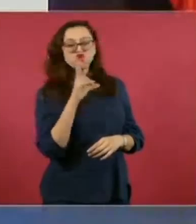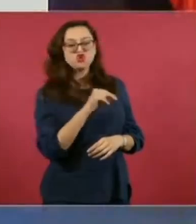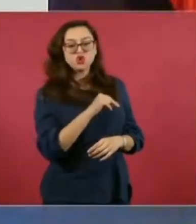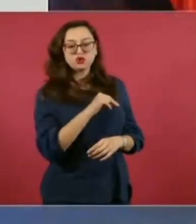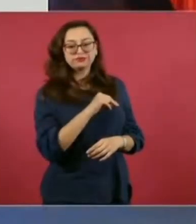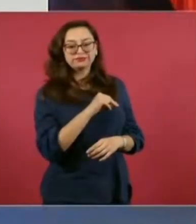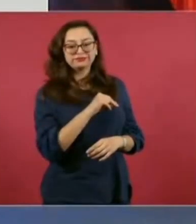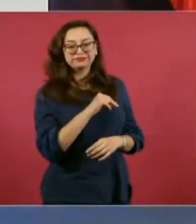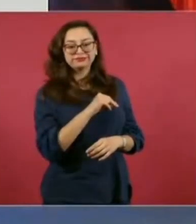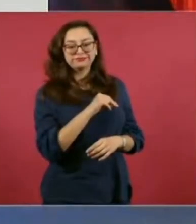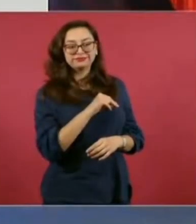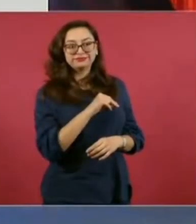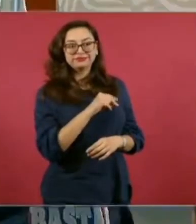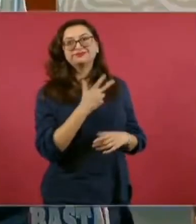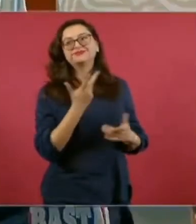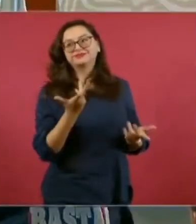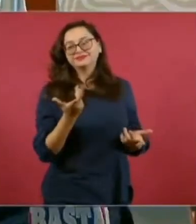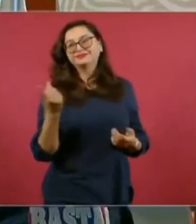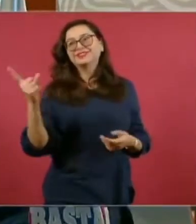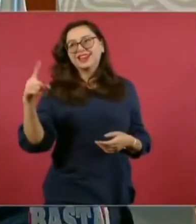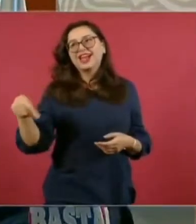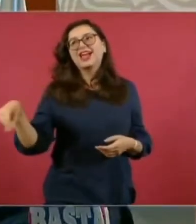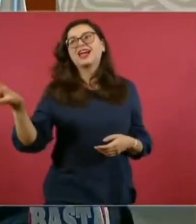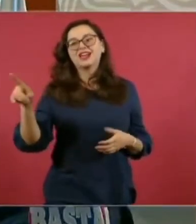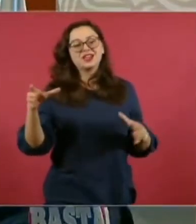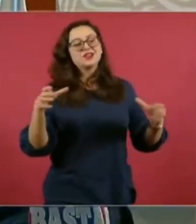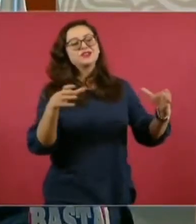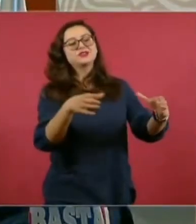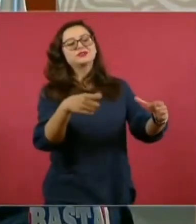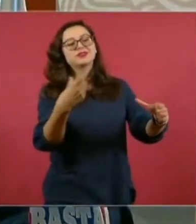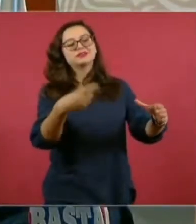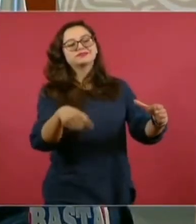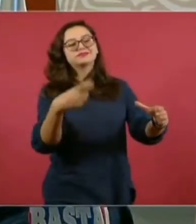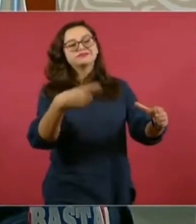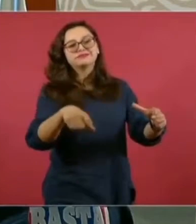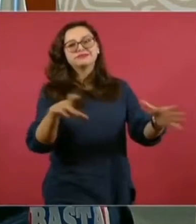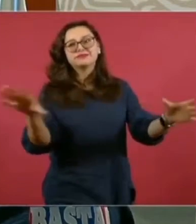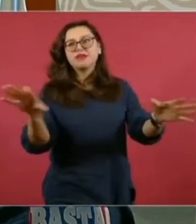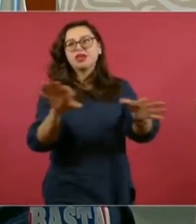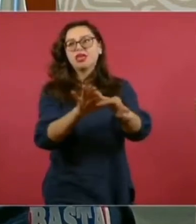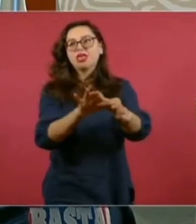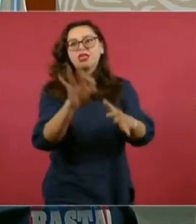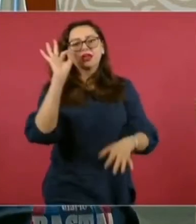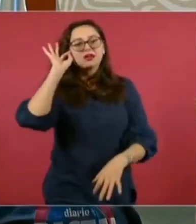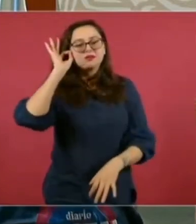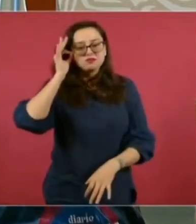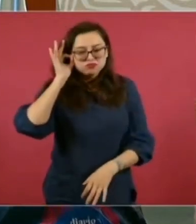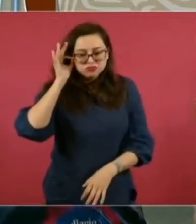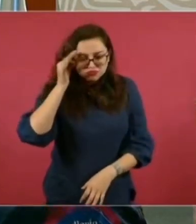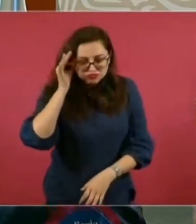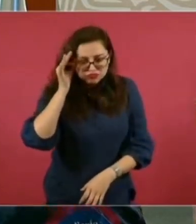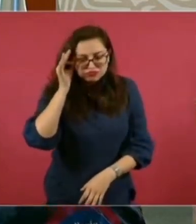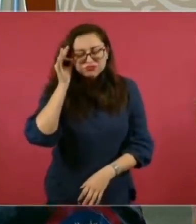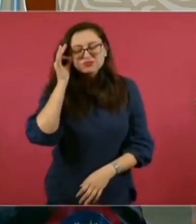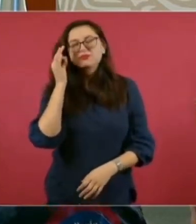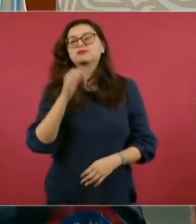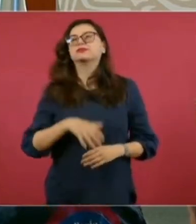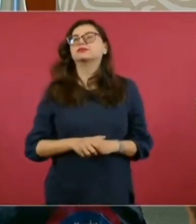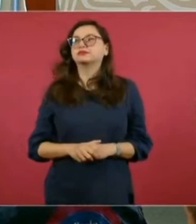servil a los potentados, declararon improcedente nuestra fundada